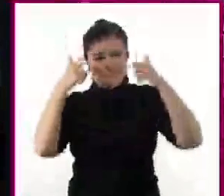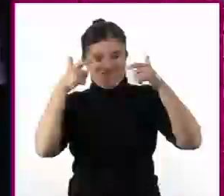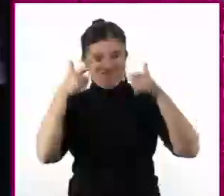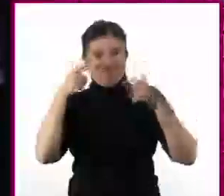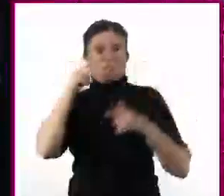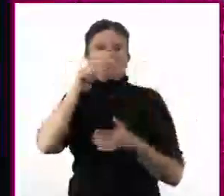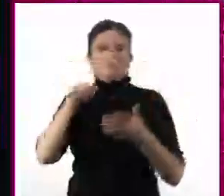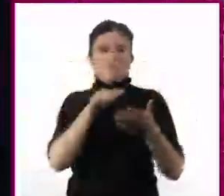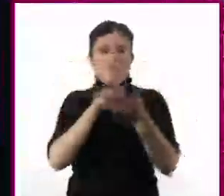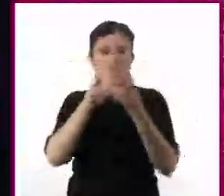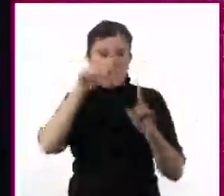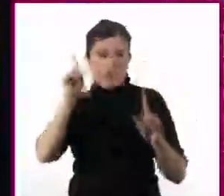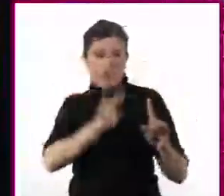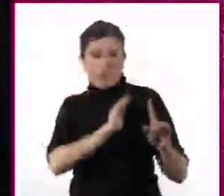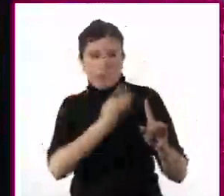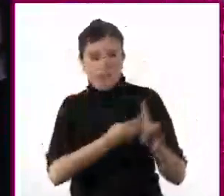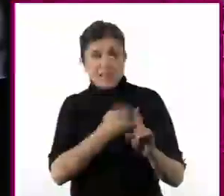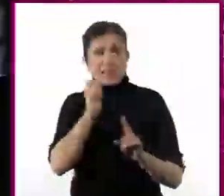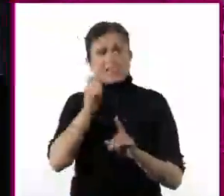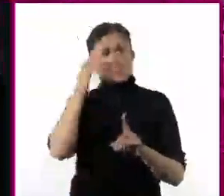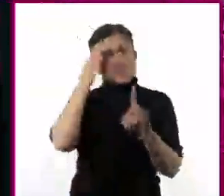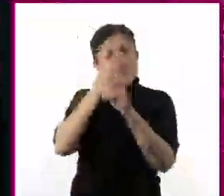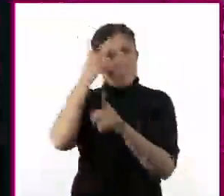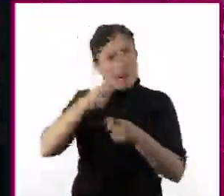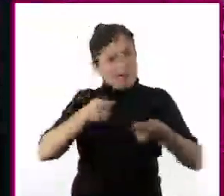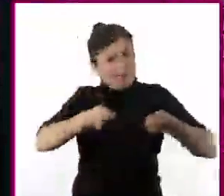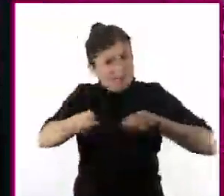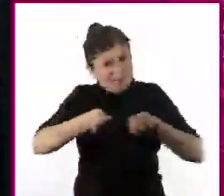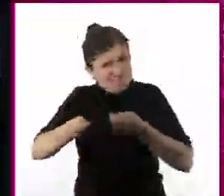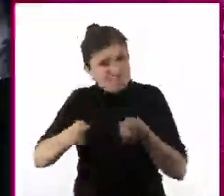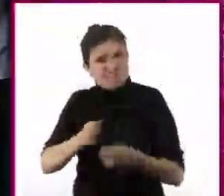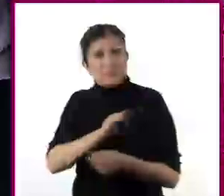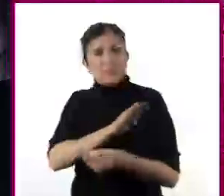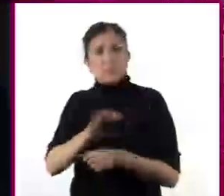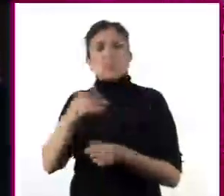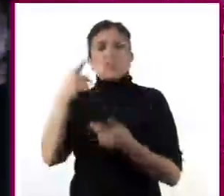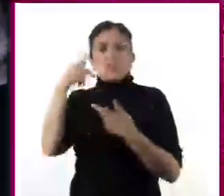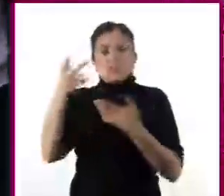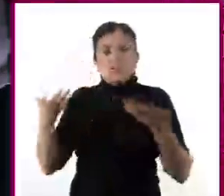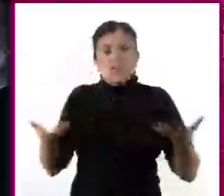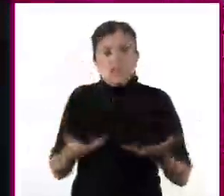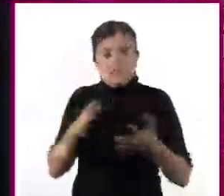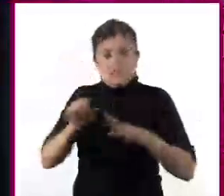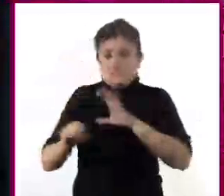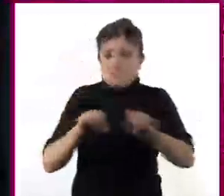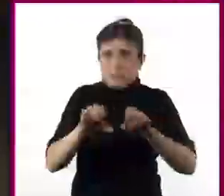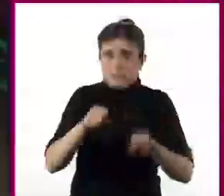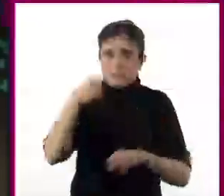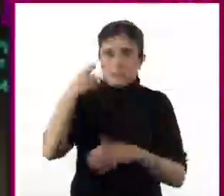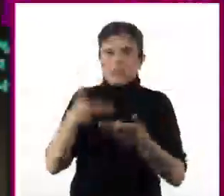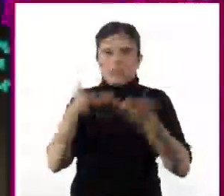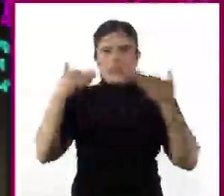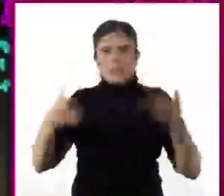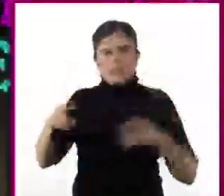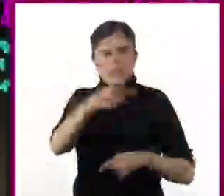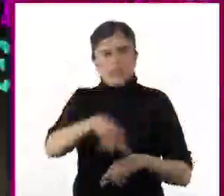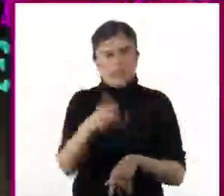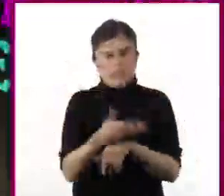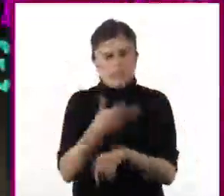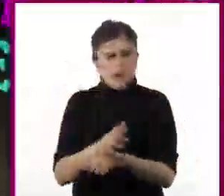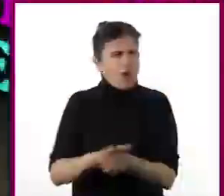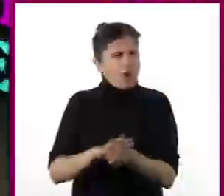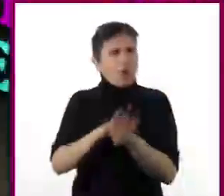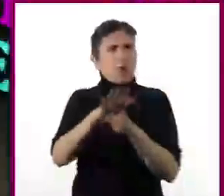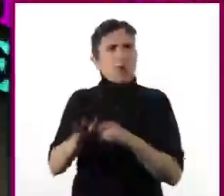de reformas con el fin de recuperar el control y poder que había perdido de sus territorios americanos. ¿Cuáles fueron